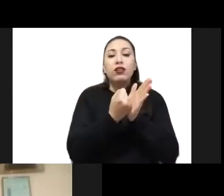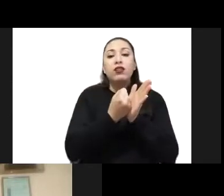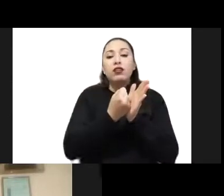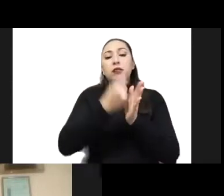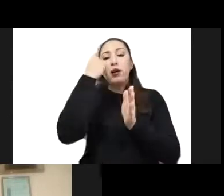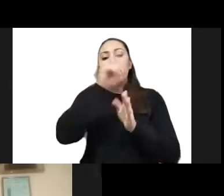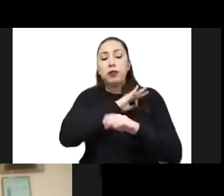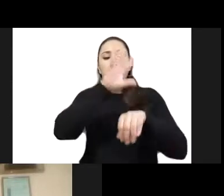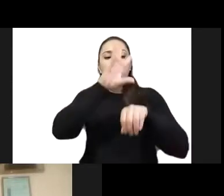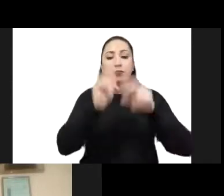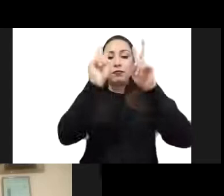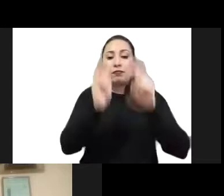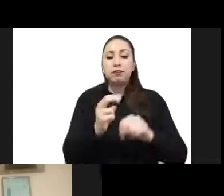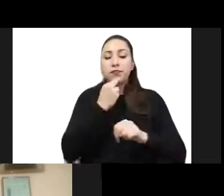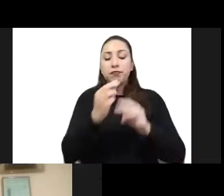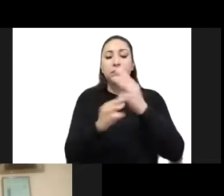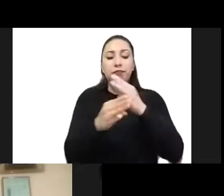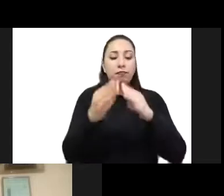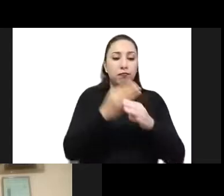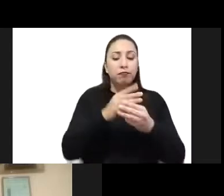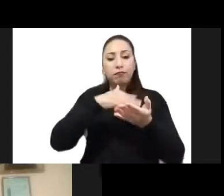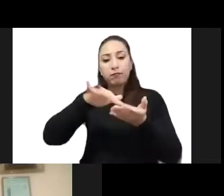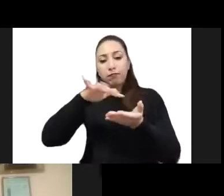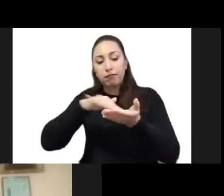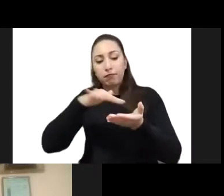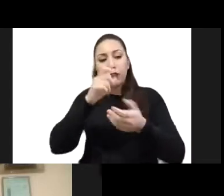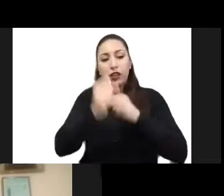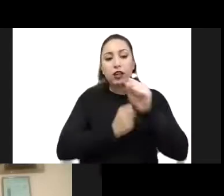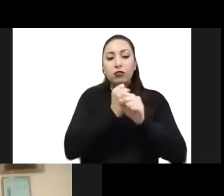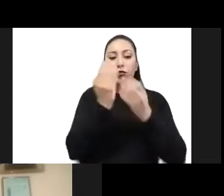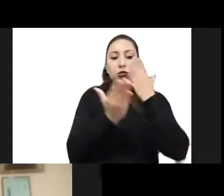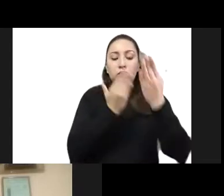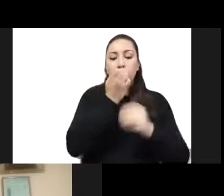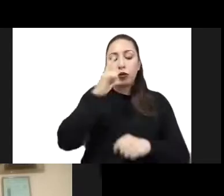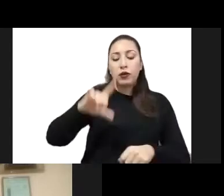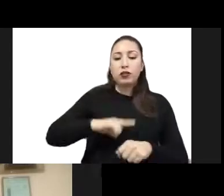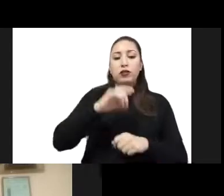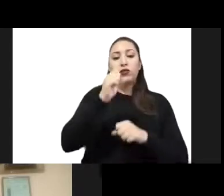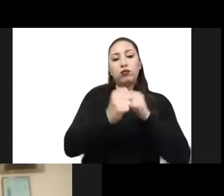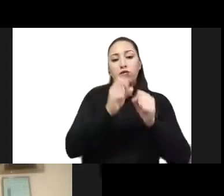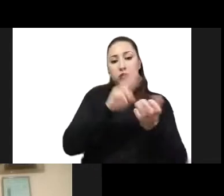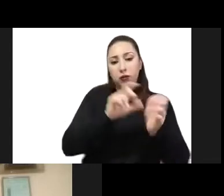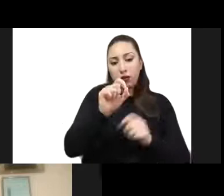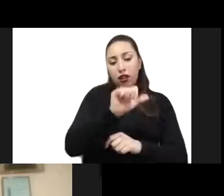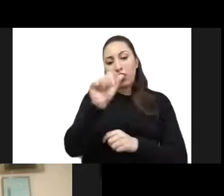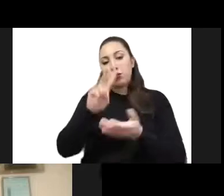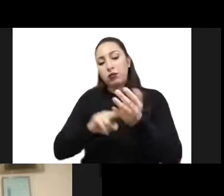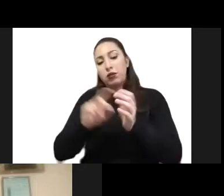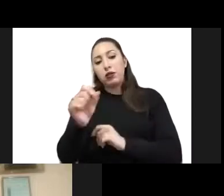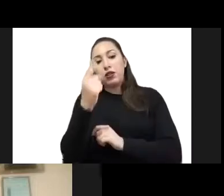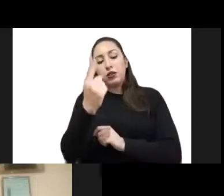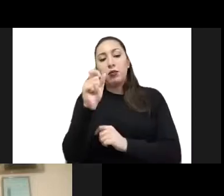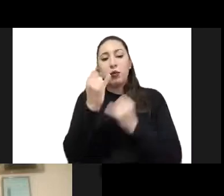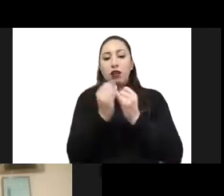texto, materiales y lecturas del ciclo escolar 2020-2021, a efecto de habilitar su descarga desde su